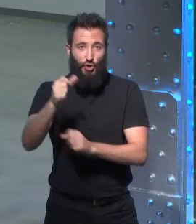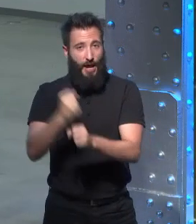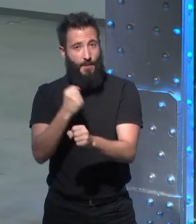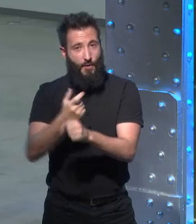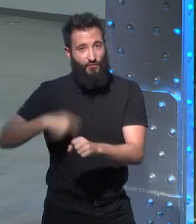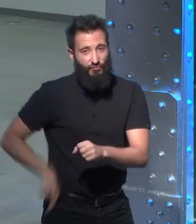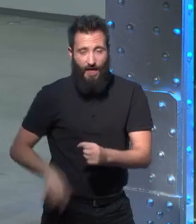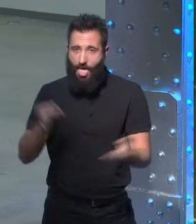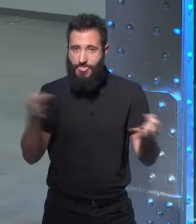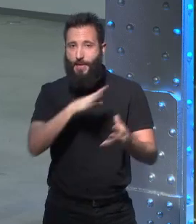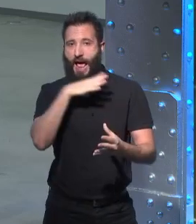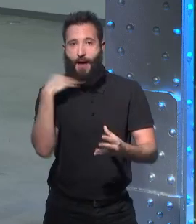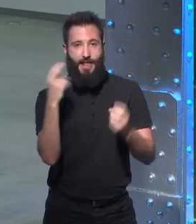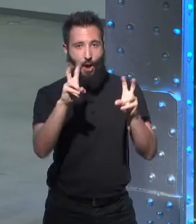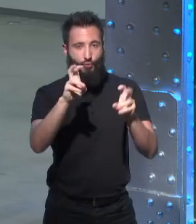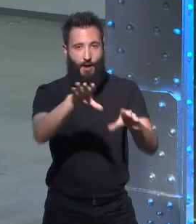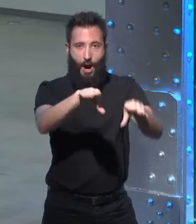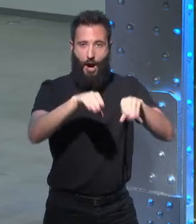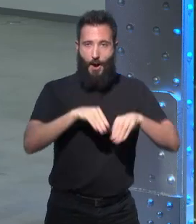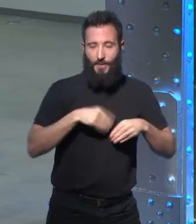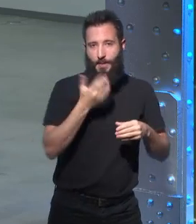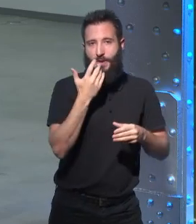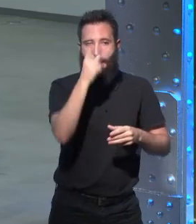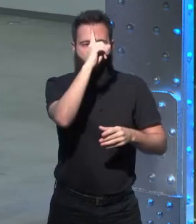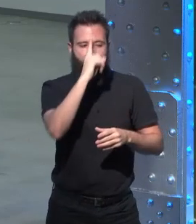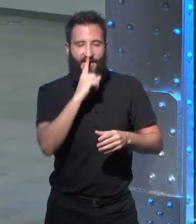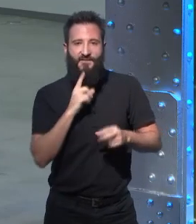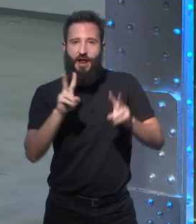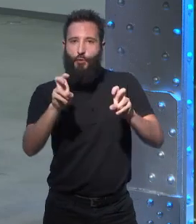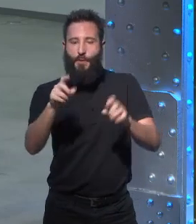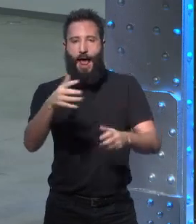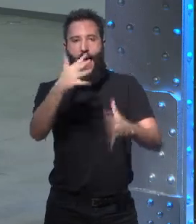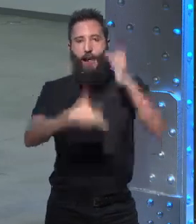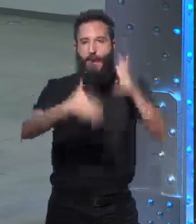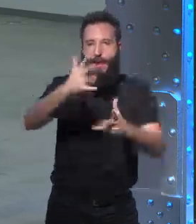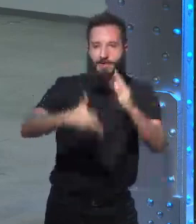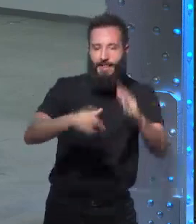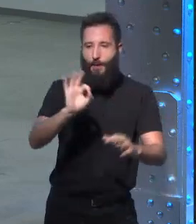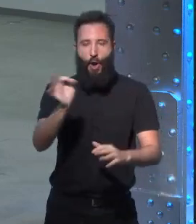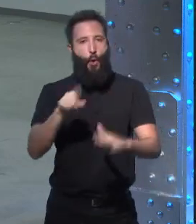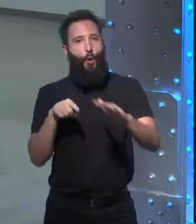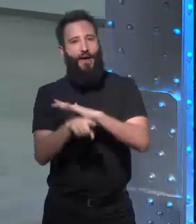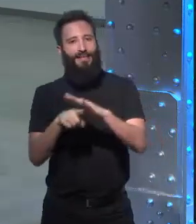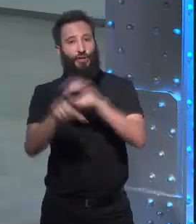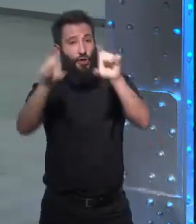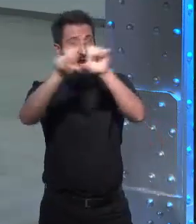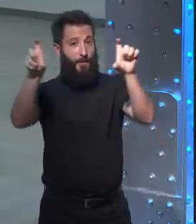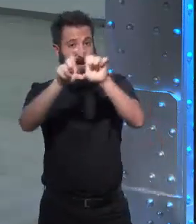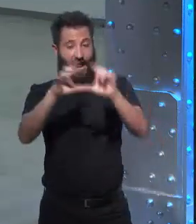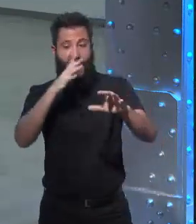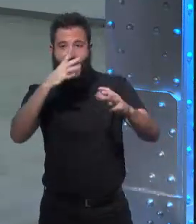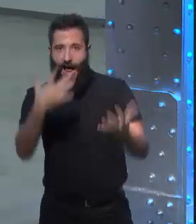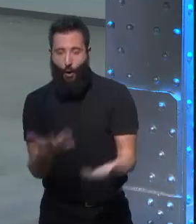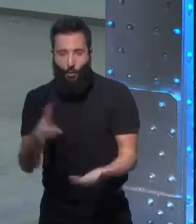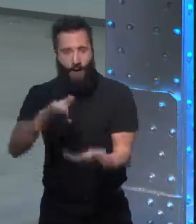ejemplo, aquellos perfiles que se encarguen a tareas más administrativas o de gestión de una empresa ahora deben aprender